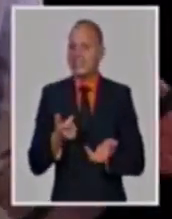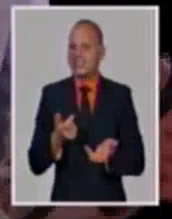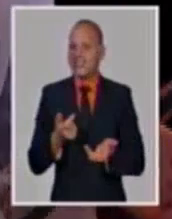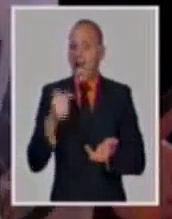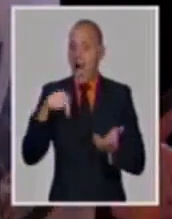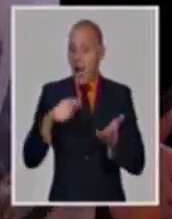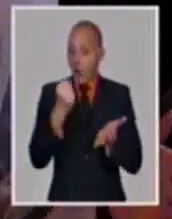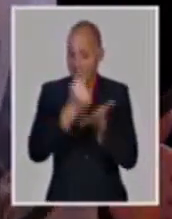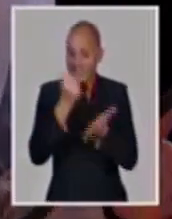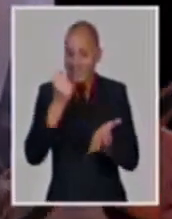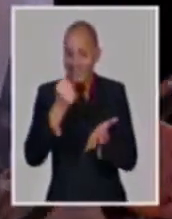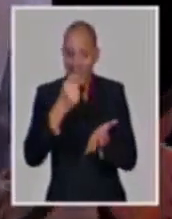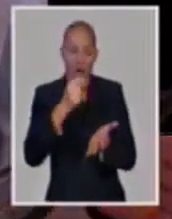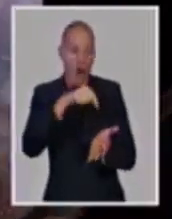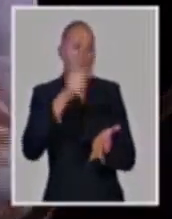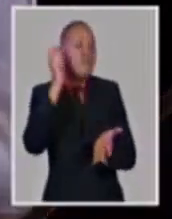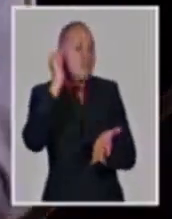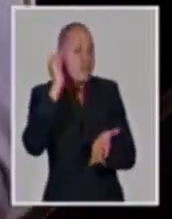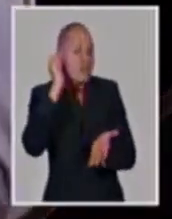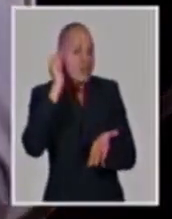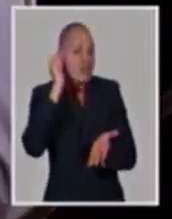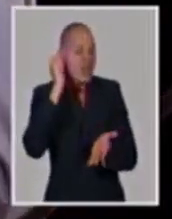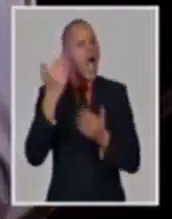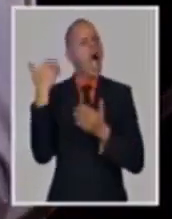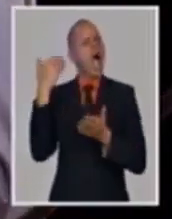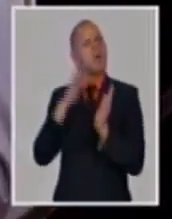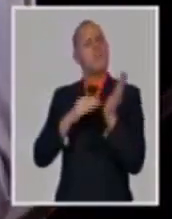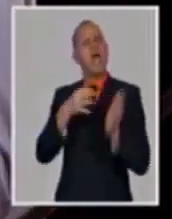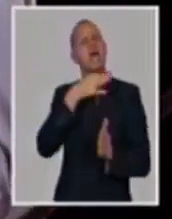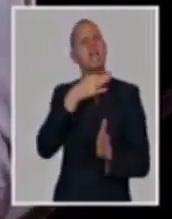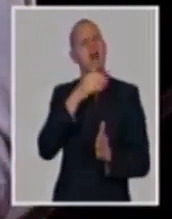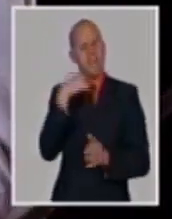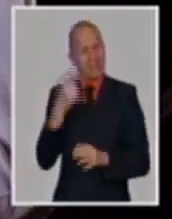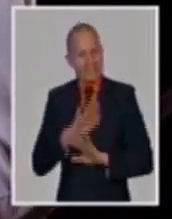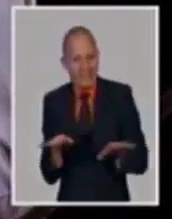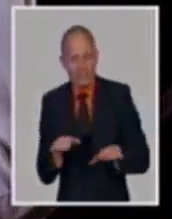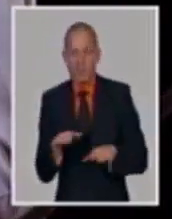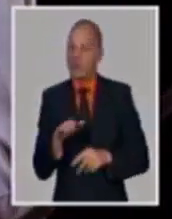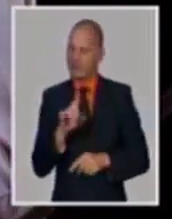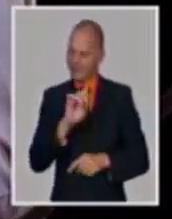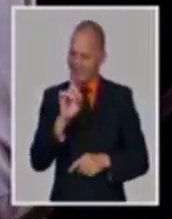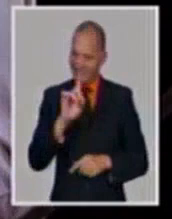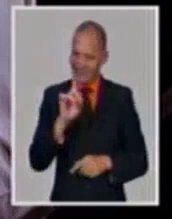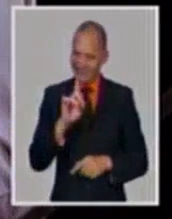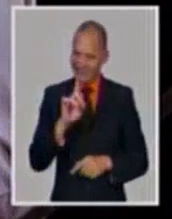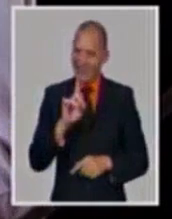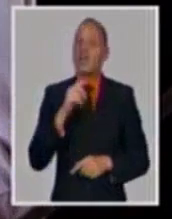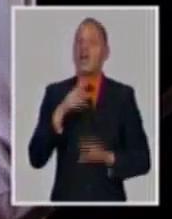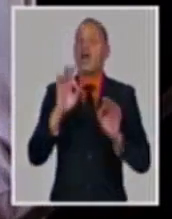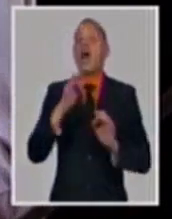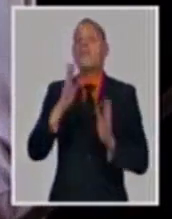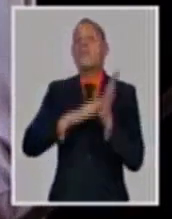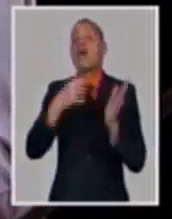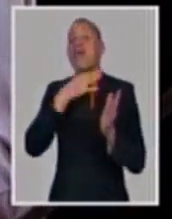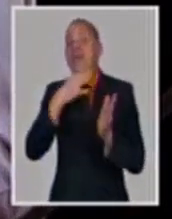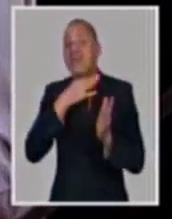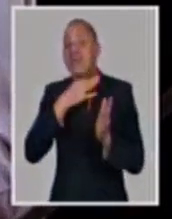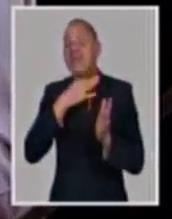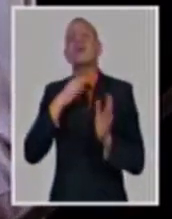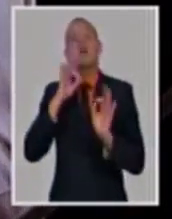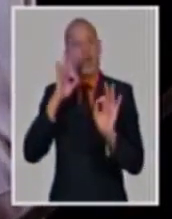la semana anterior, se va a hacer efectivo este pago desde el mes de enero, para no afectar a ninguno de estos